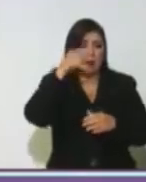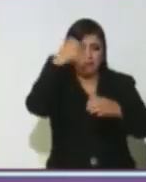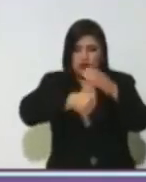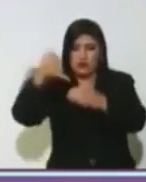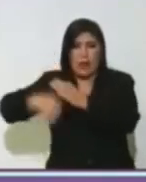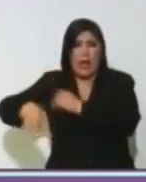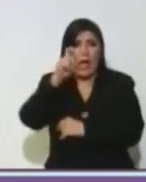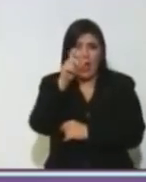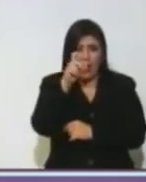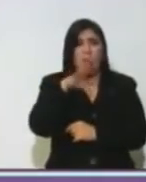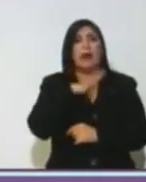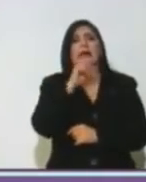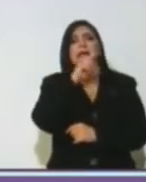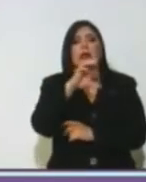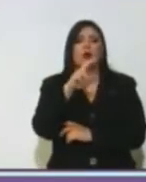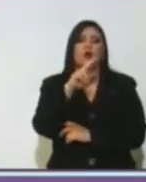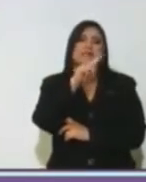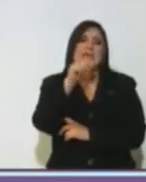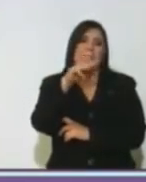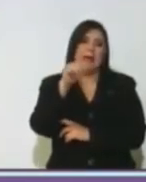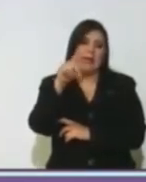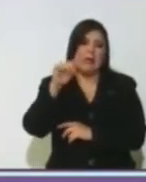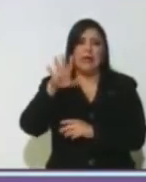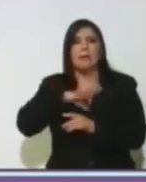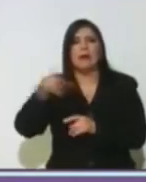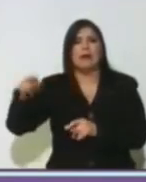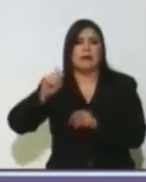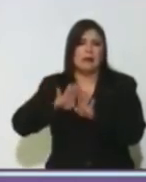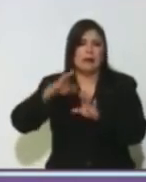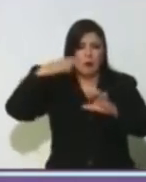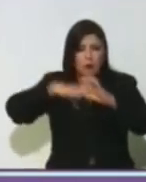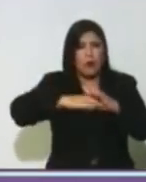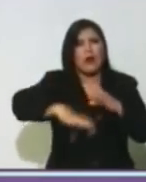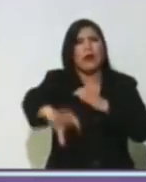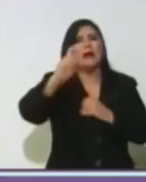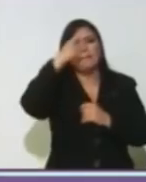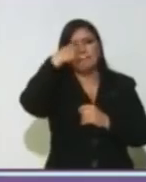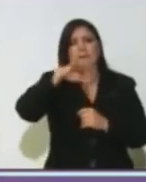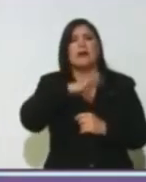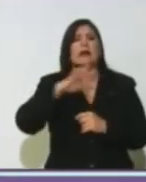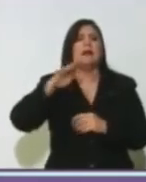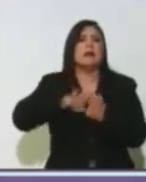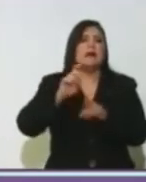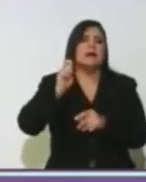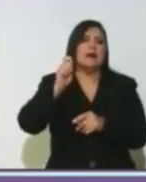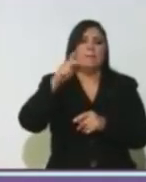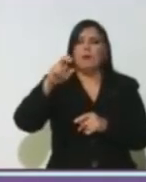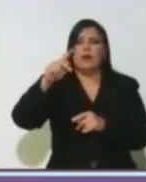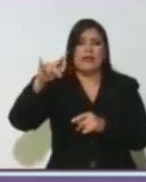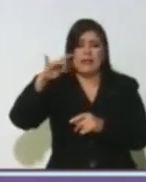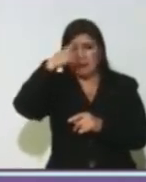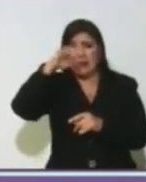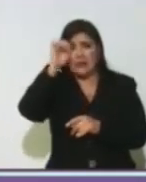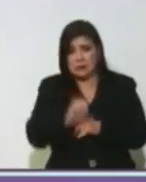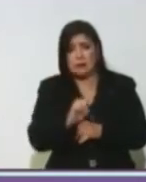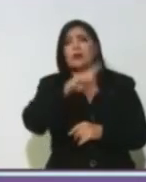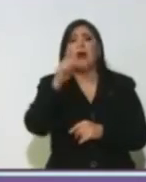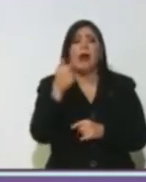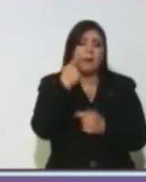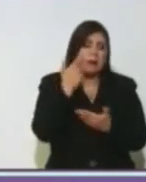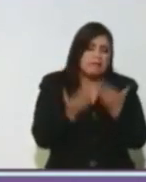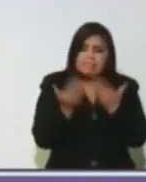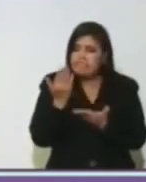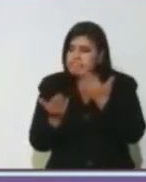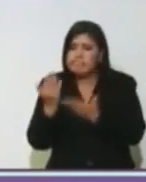de mexico el sistema cutzamala que entra por el acuaférico desde el poniente hacia el sur de la ciudad tiene que medirse de esa manera vamos a